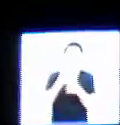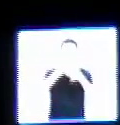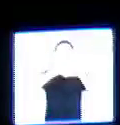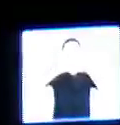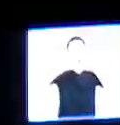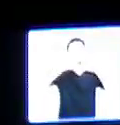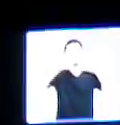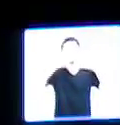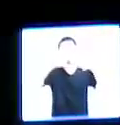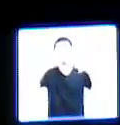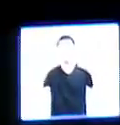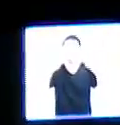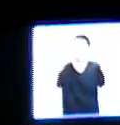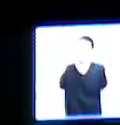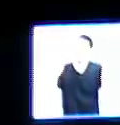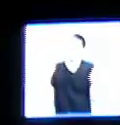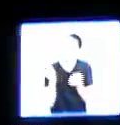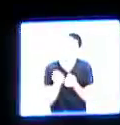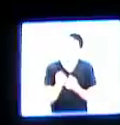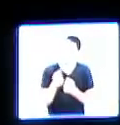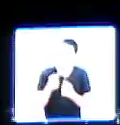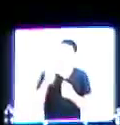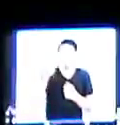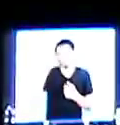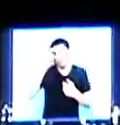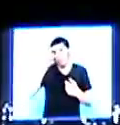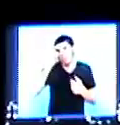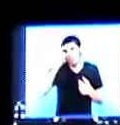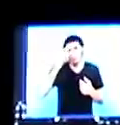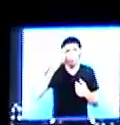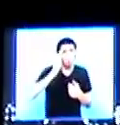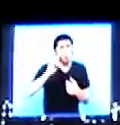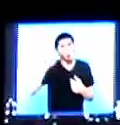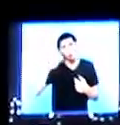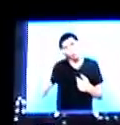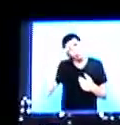temperatura fría a esta hora. 10 grados, 9 grados 8 décimos, el valor